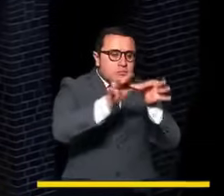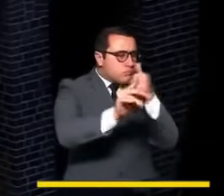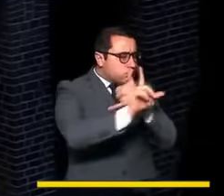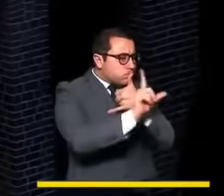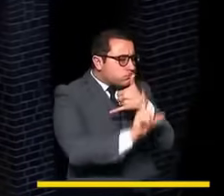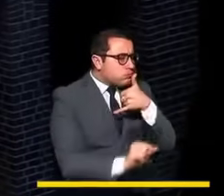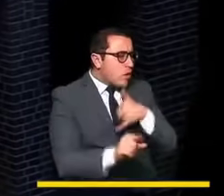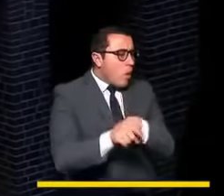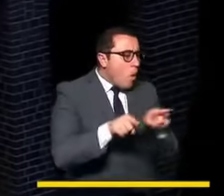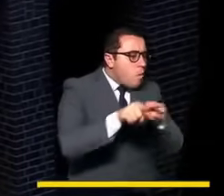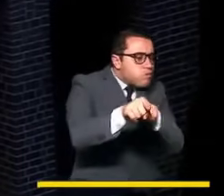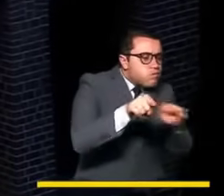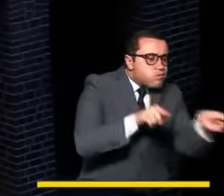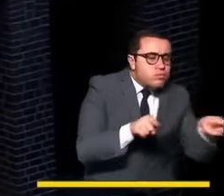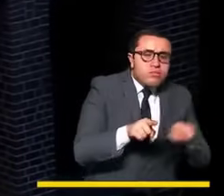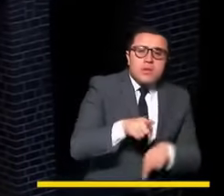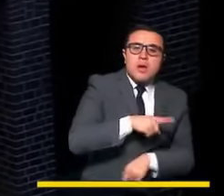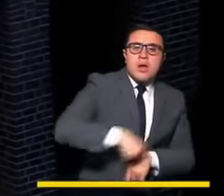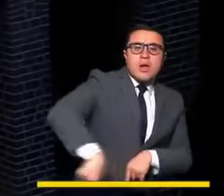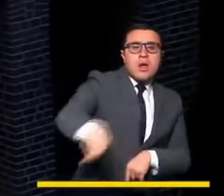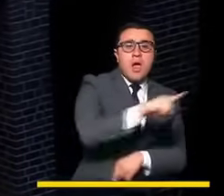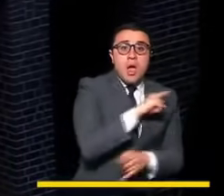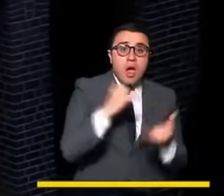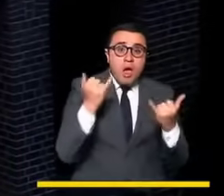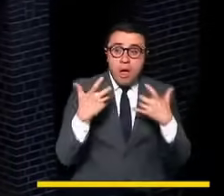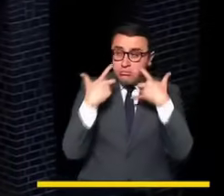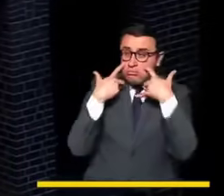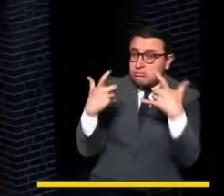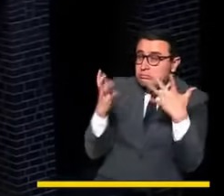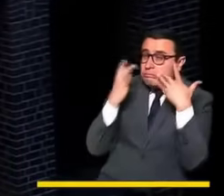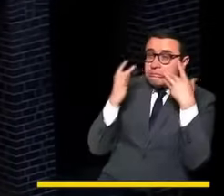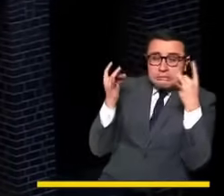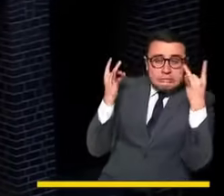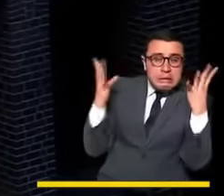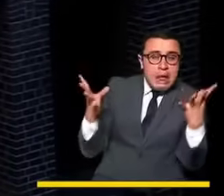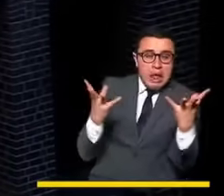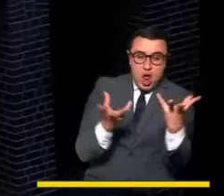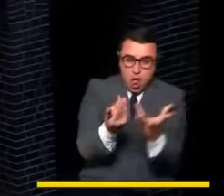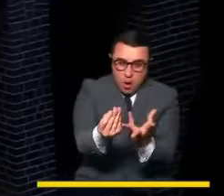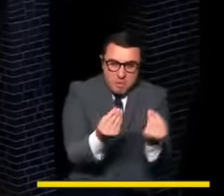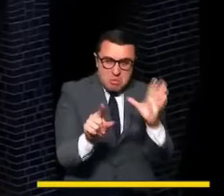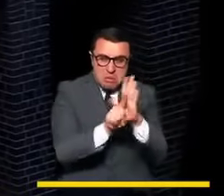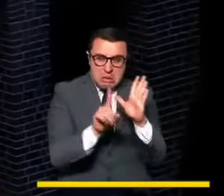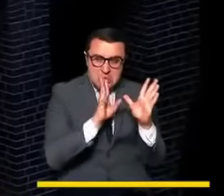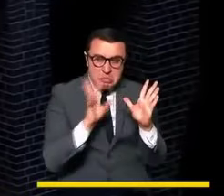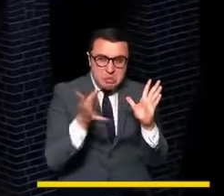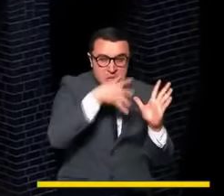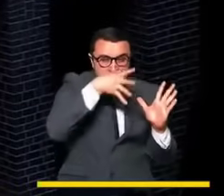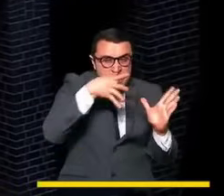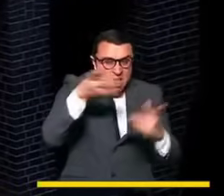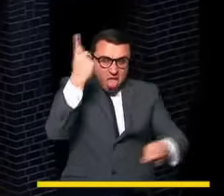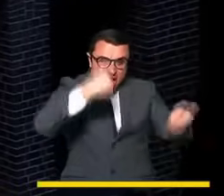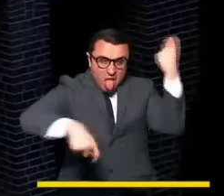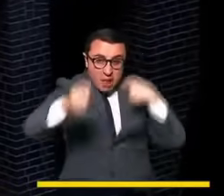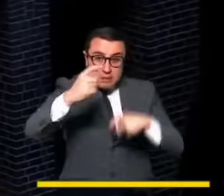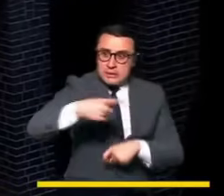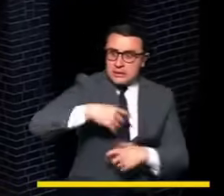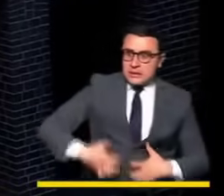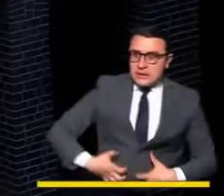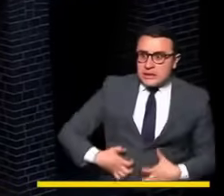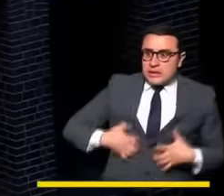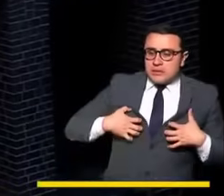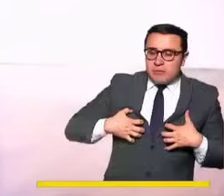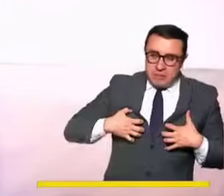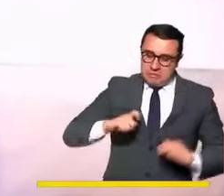pueden, que hoy están casi aterrorizadas por las organizaciones que allí exportan cocaína, cómo podrían